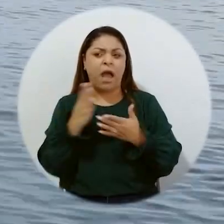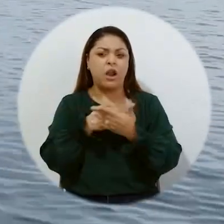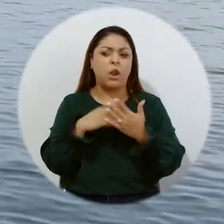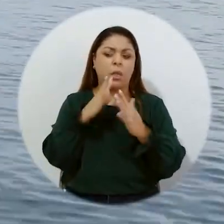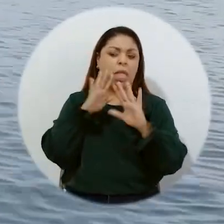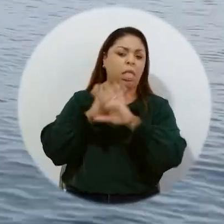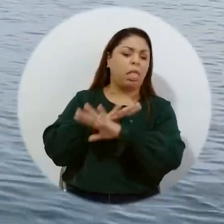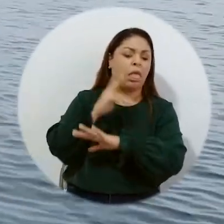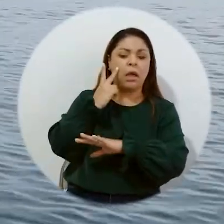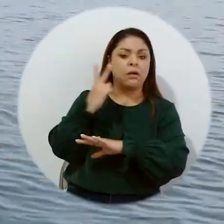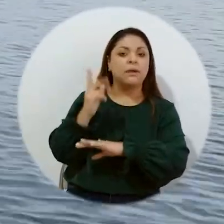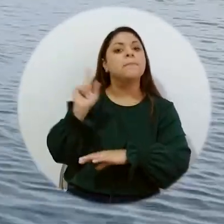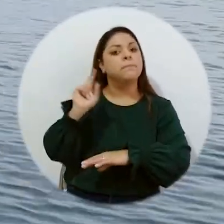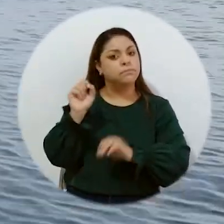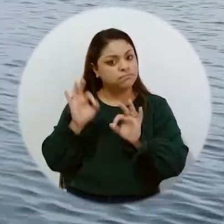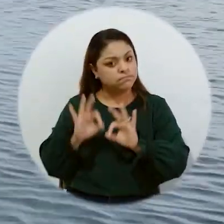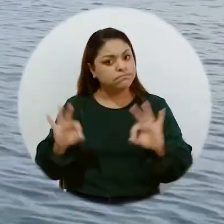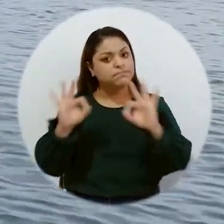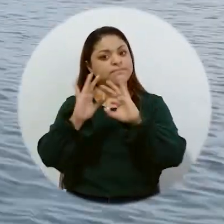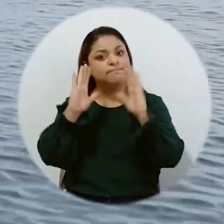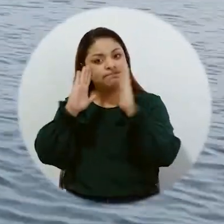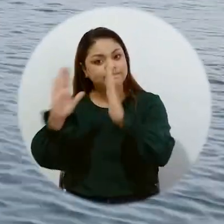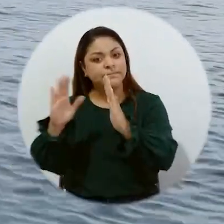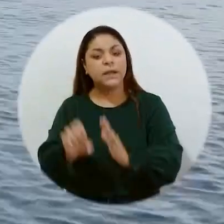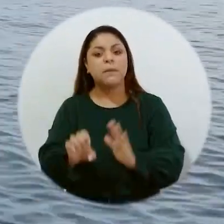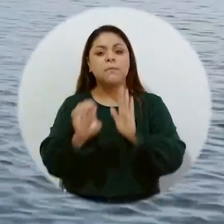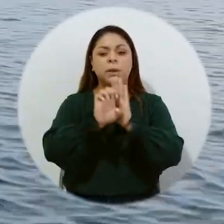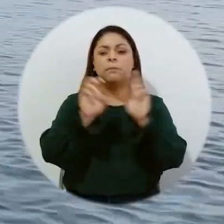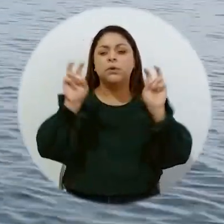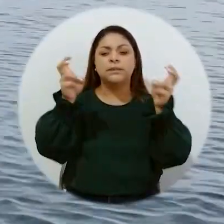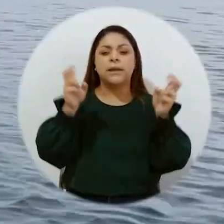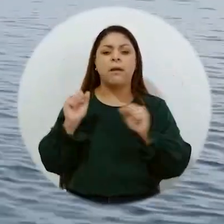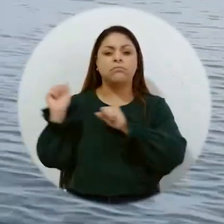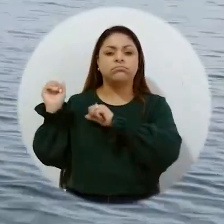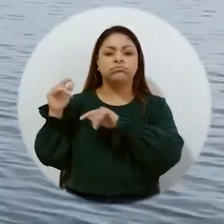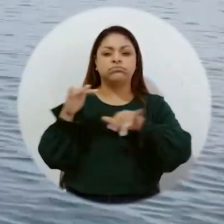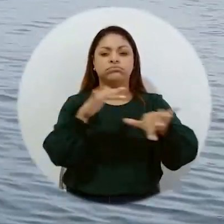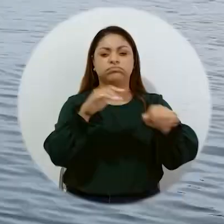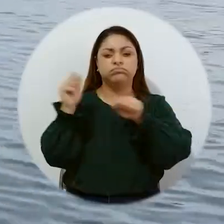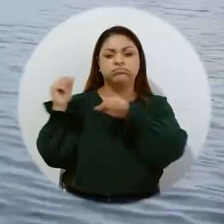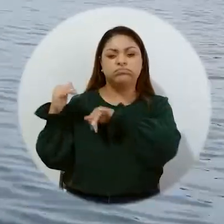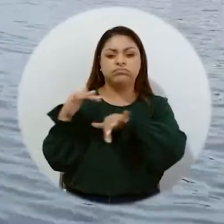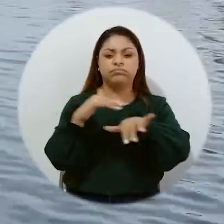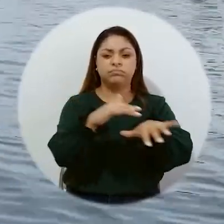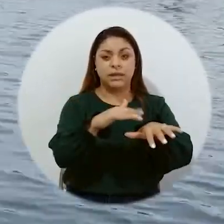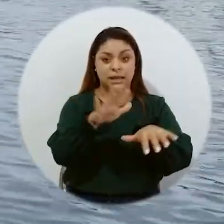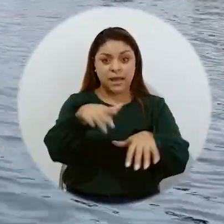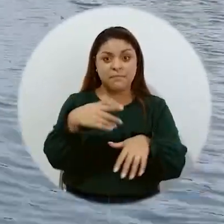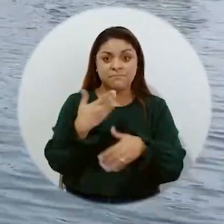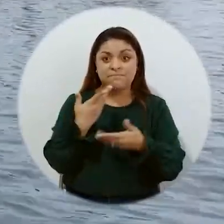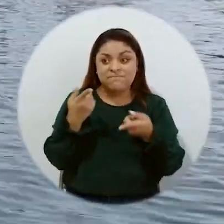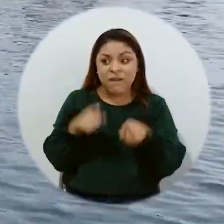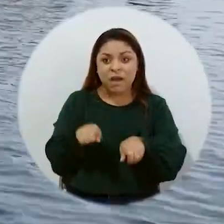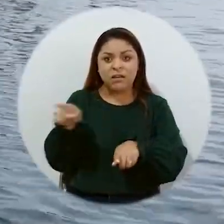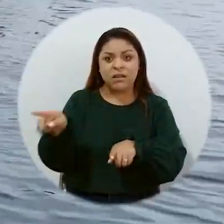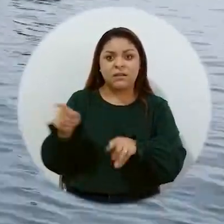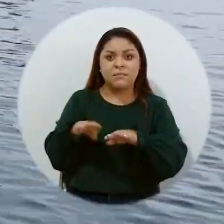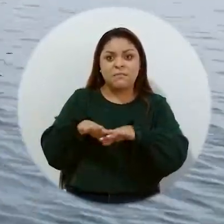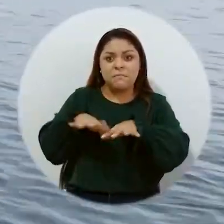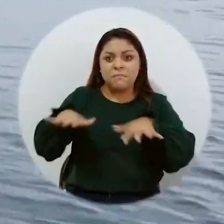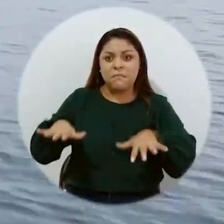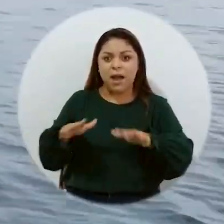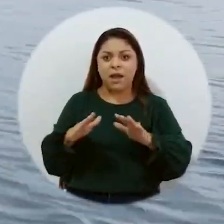y que es importante prestarles atención con el tema del fenómeno migratorio, qué es lo que está pasando en nuestros